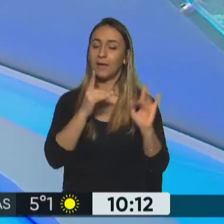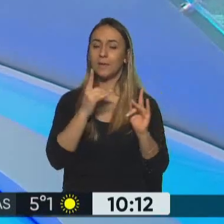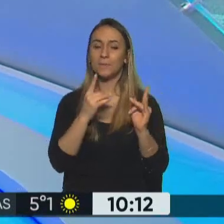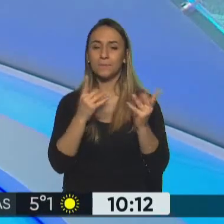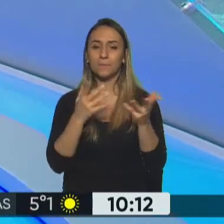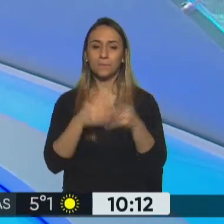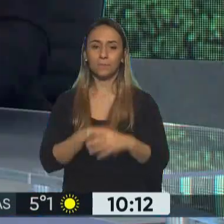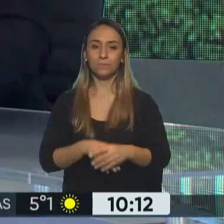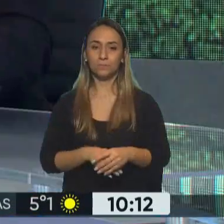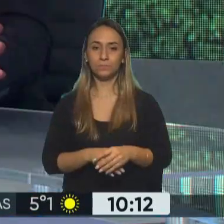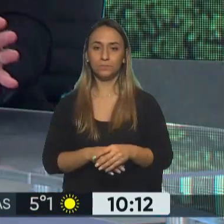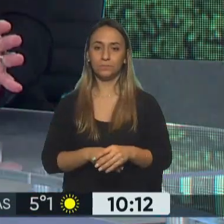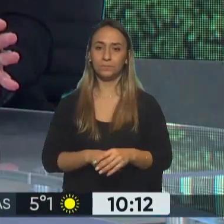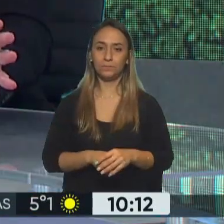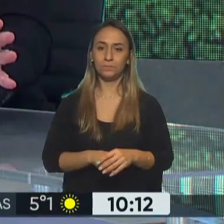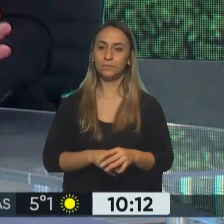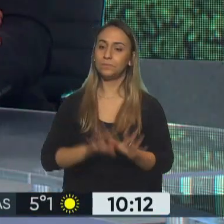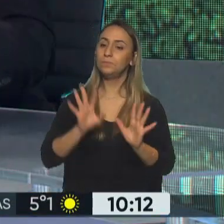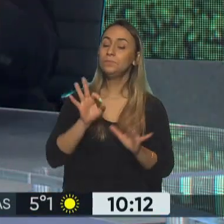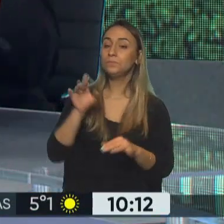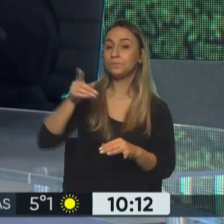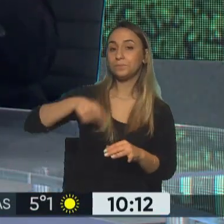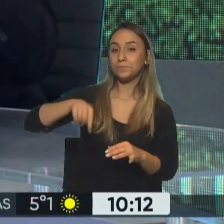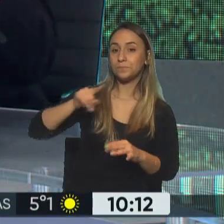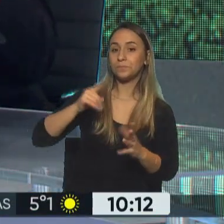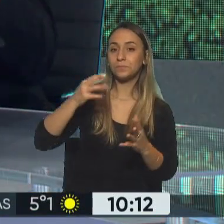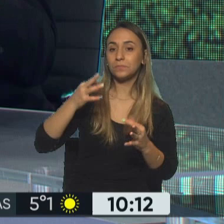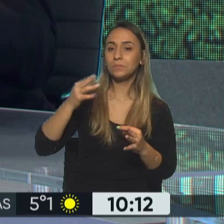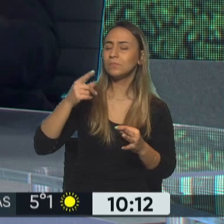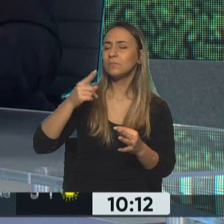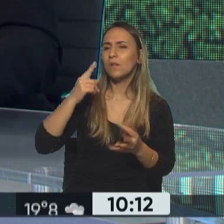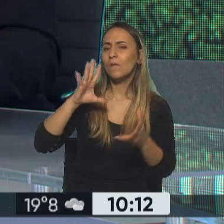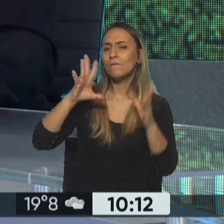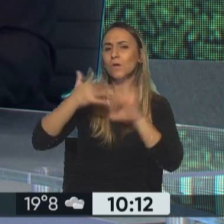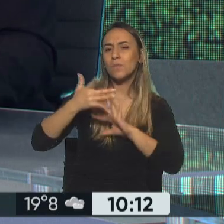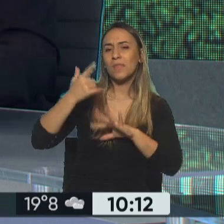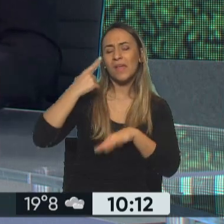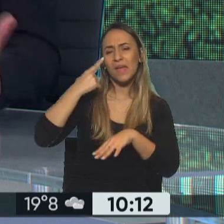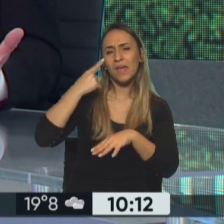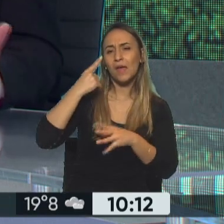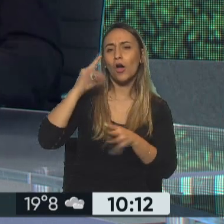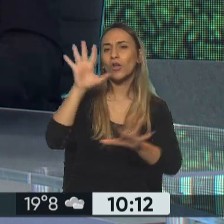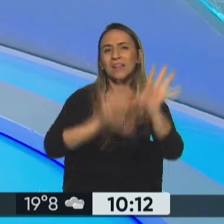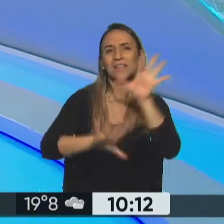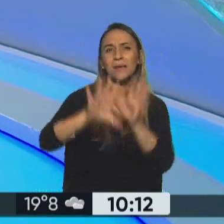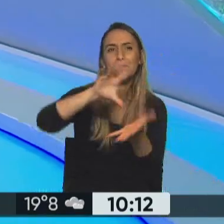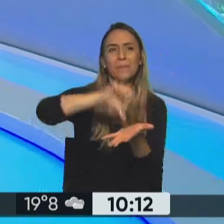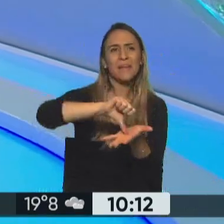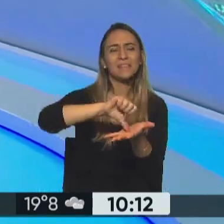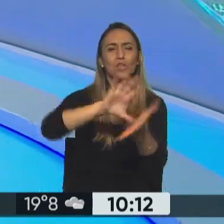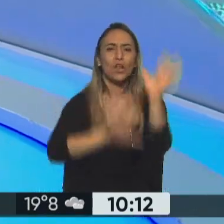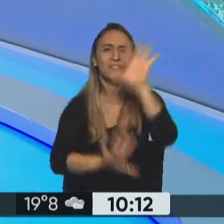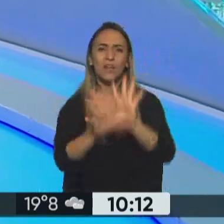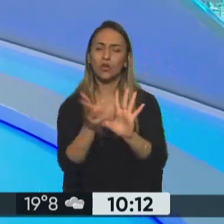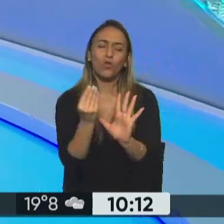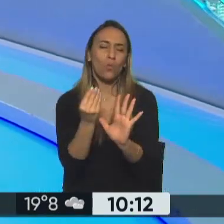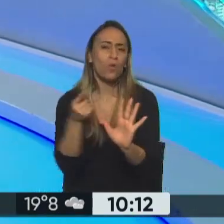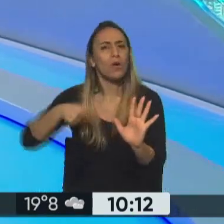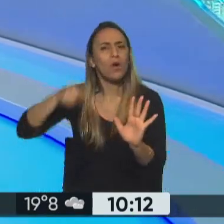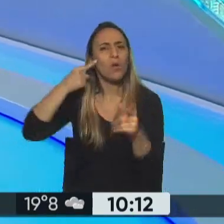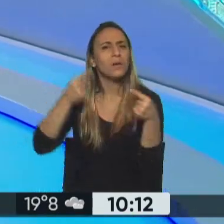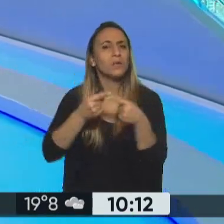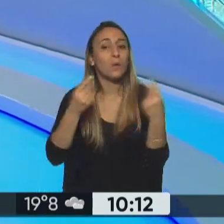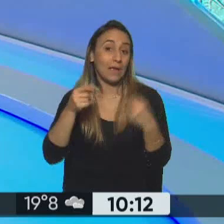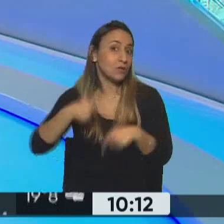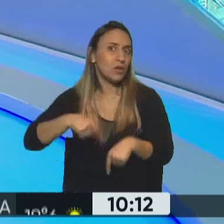casos Roberto, en el caso de los ajusticiados. opositores, como usted menciona, ¿cuál es la idea de país que tenían en ese momento? ¿Qué es lo que querían ellos? No, algunos, por ejemplo, querían mantener obviamente el